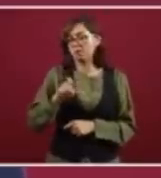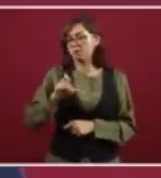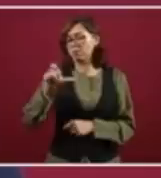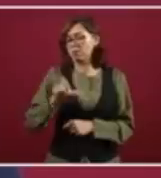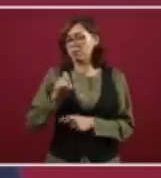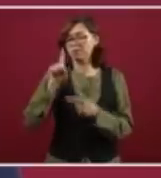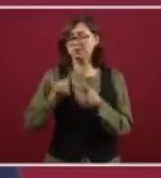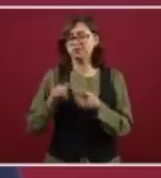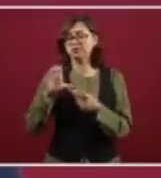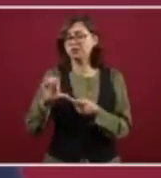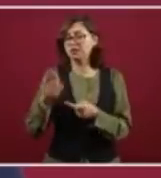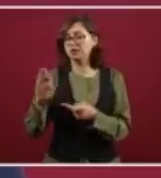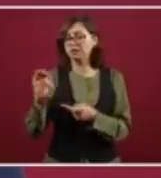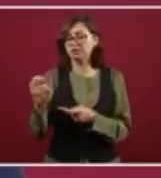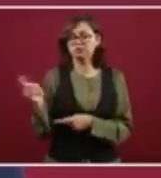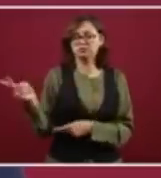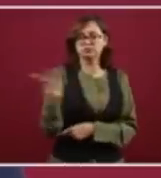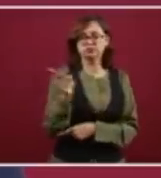Electricidad